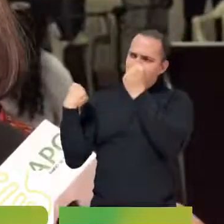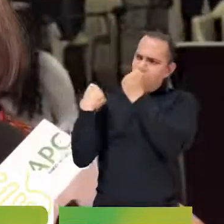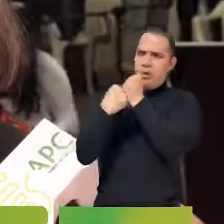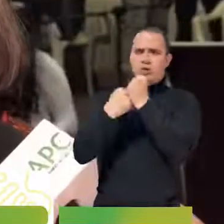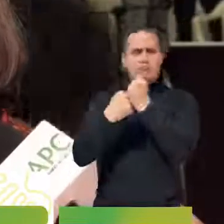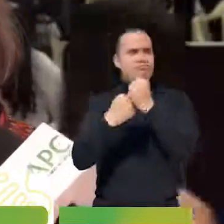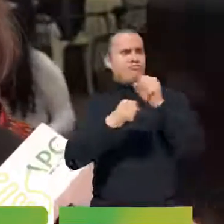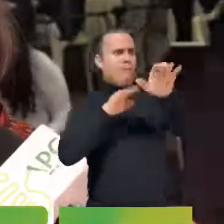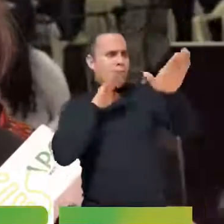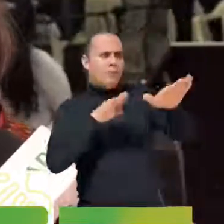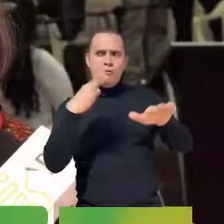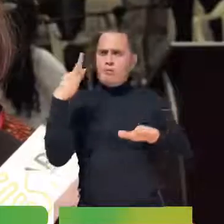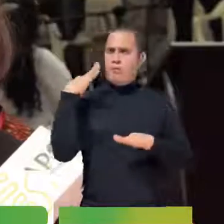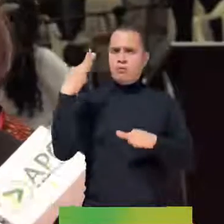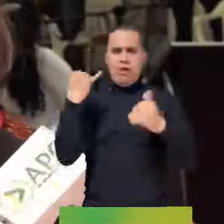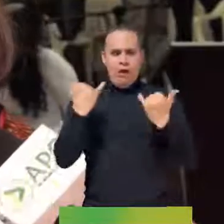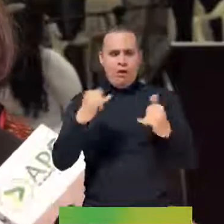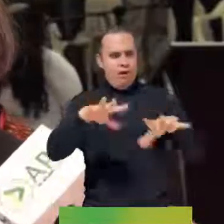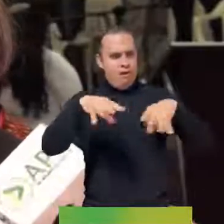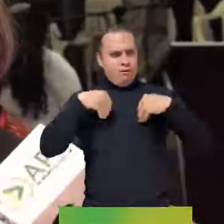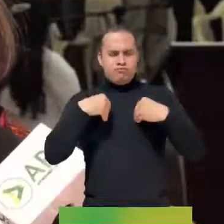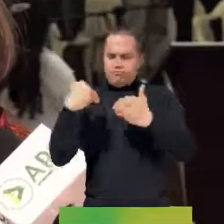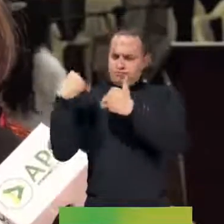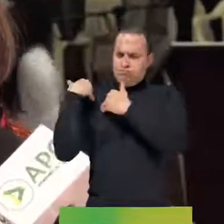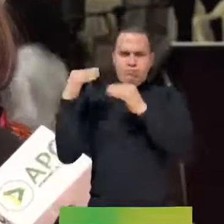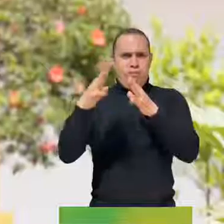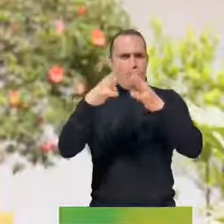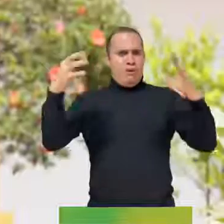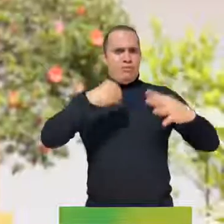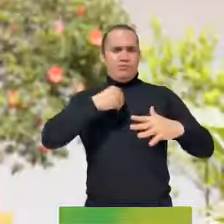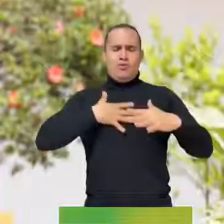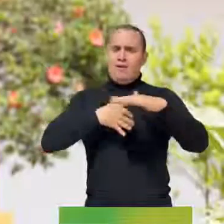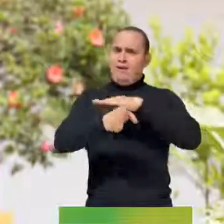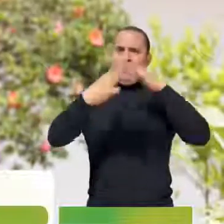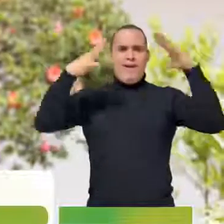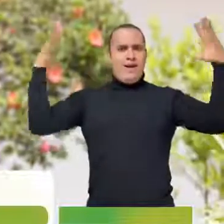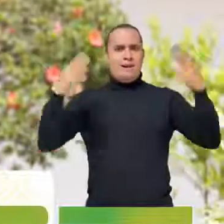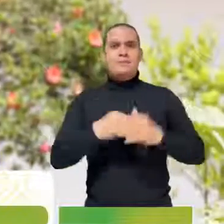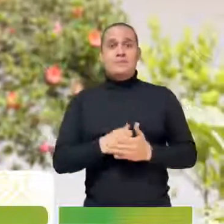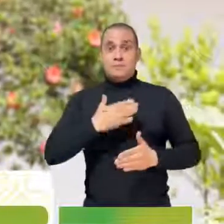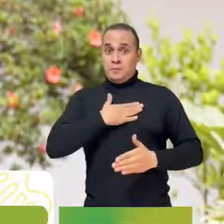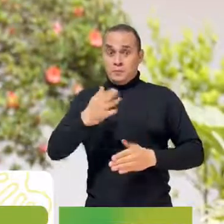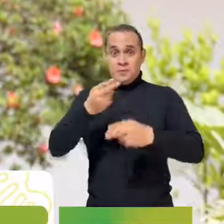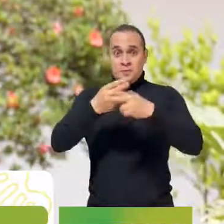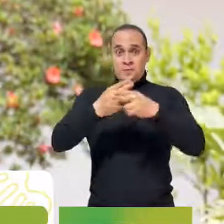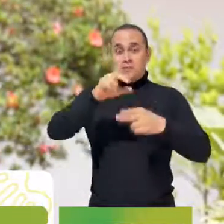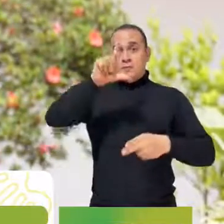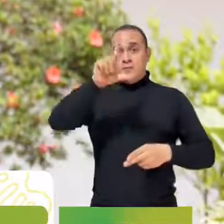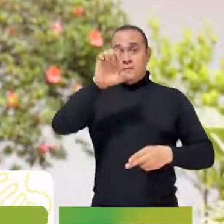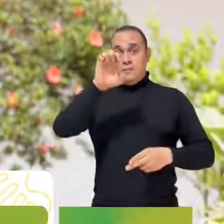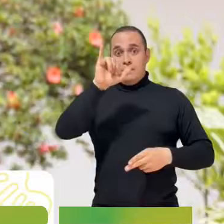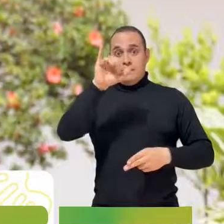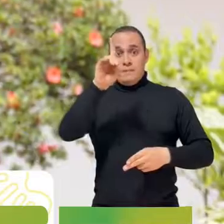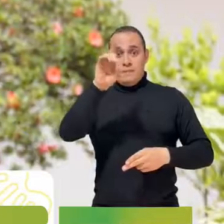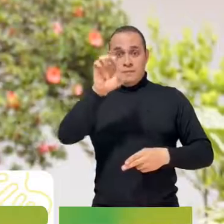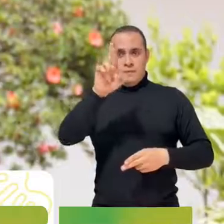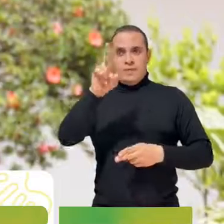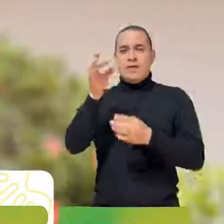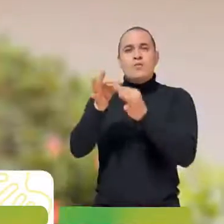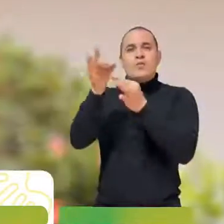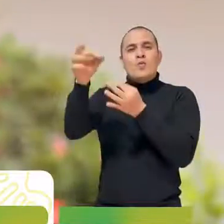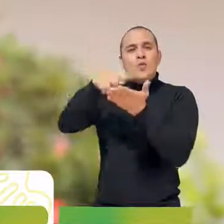y ahora de tomar esta responsabilidad y esta oportunidad enorme. Soy Leider Julián Martínez del municipio Mercaderes y en